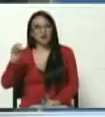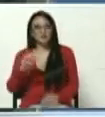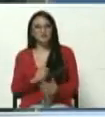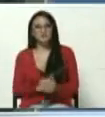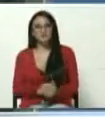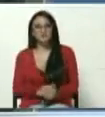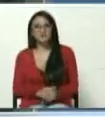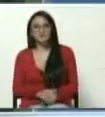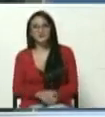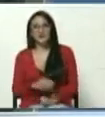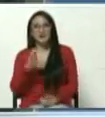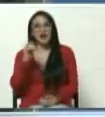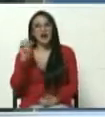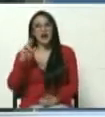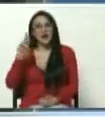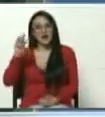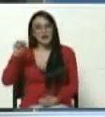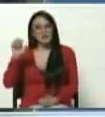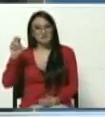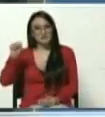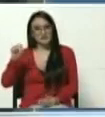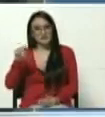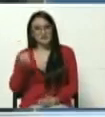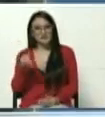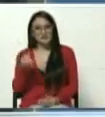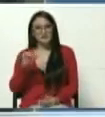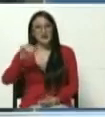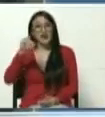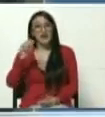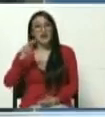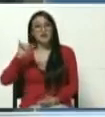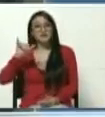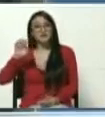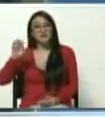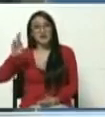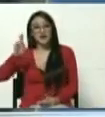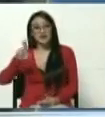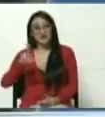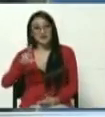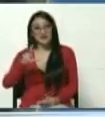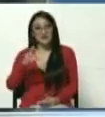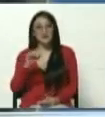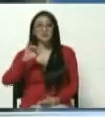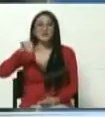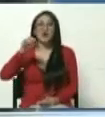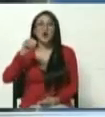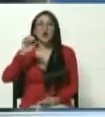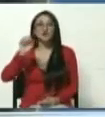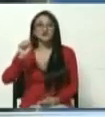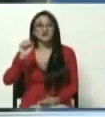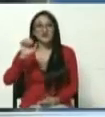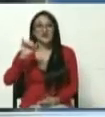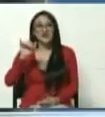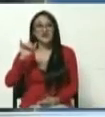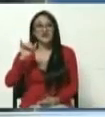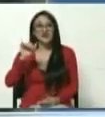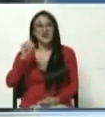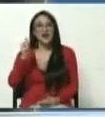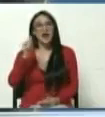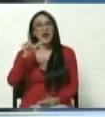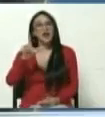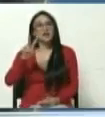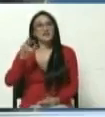de Castro, Javier Ricardo Linares Peña, José Ignacio González Álvarez,